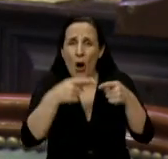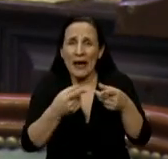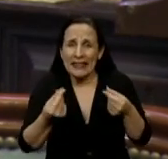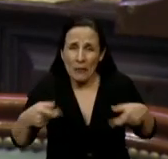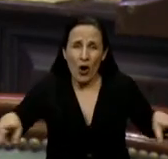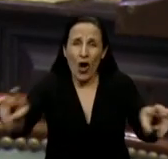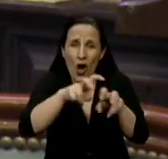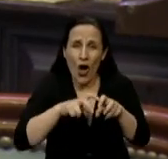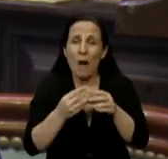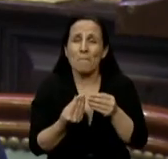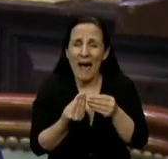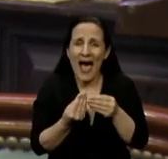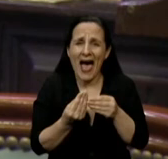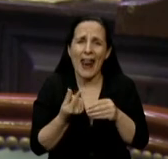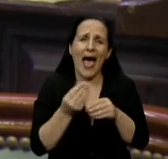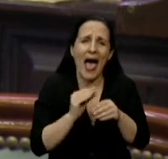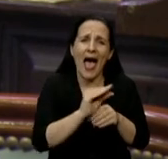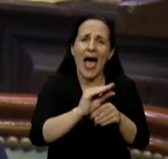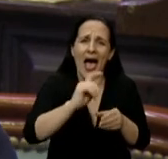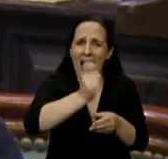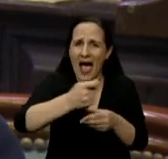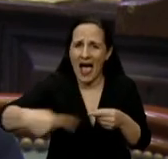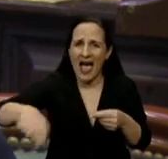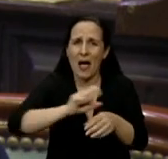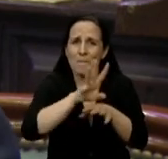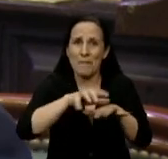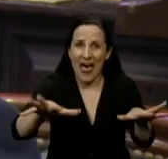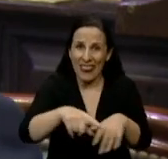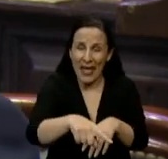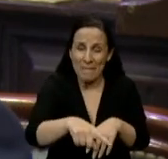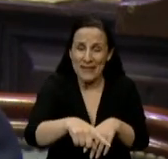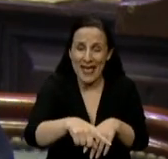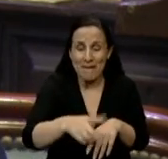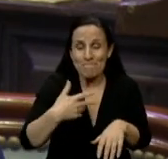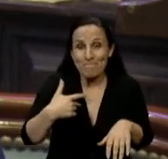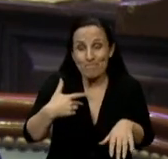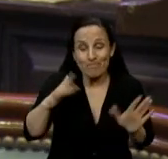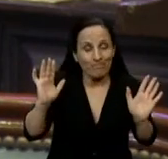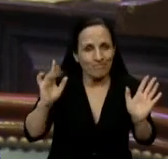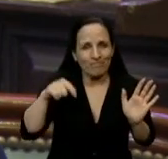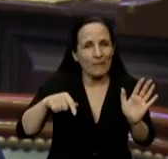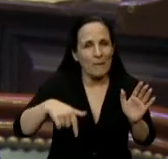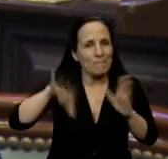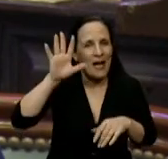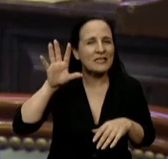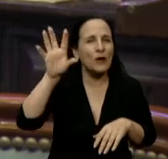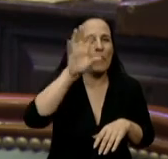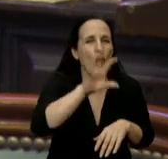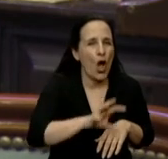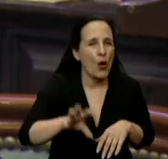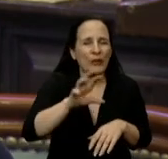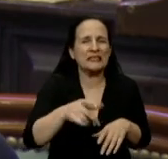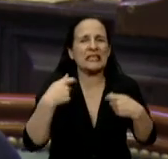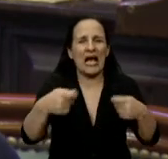recaudar es para financiar la pandemia, permítame decirle, presidente, que son hoy las provincias las que realizan el